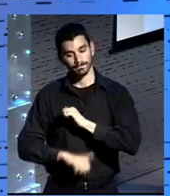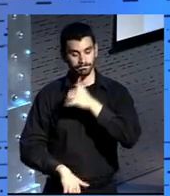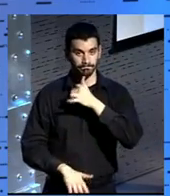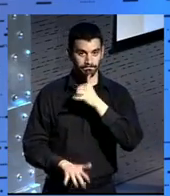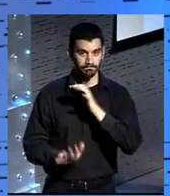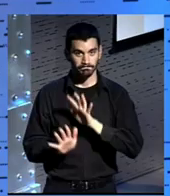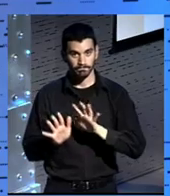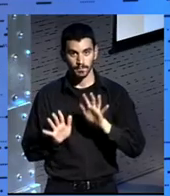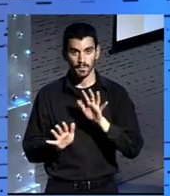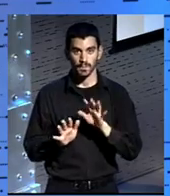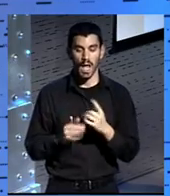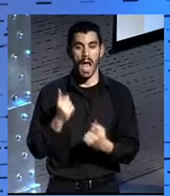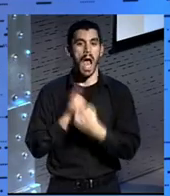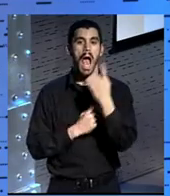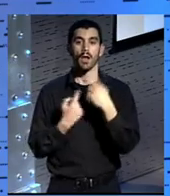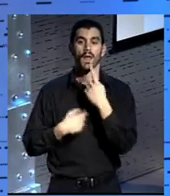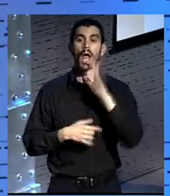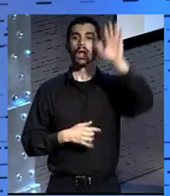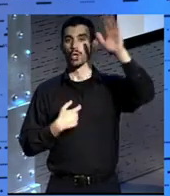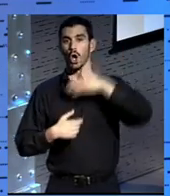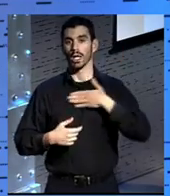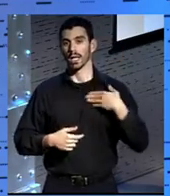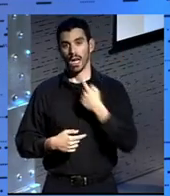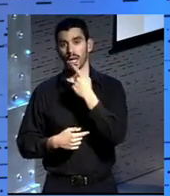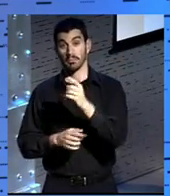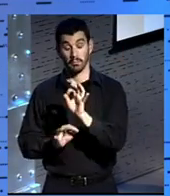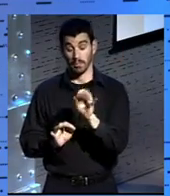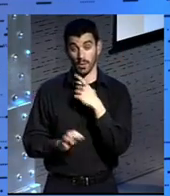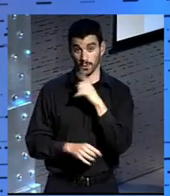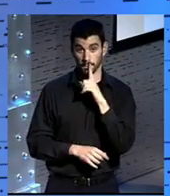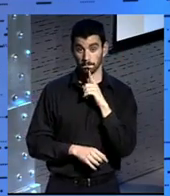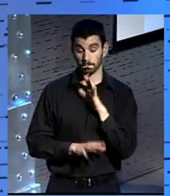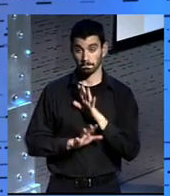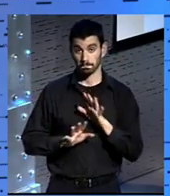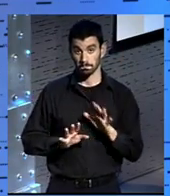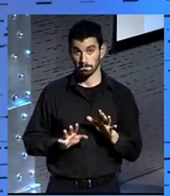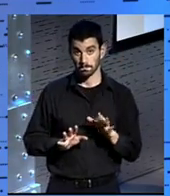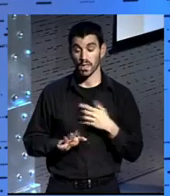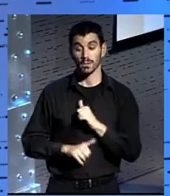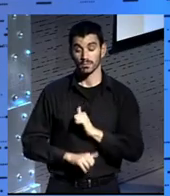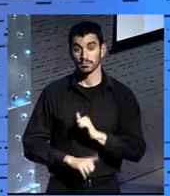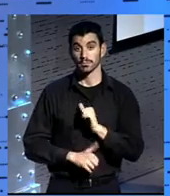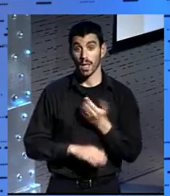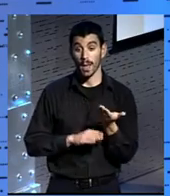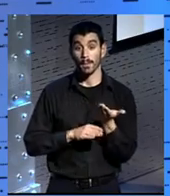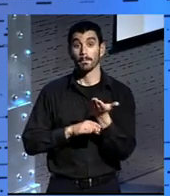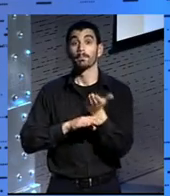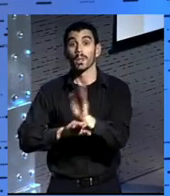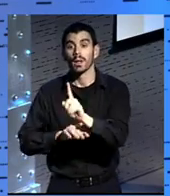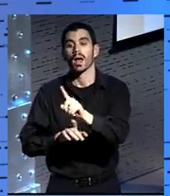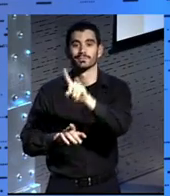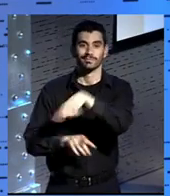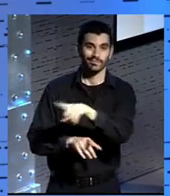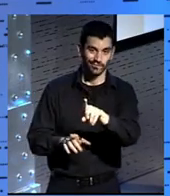convenientes. No se manifiestan muy claramente a favor de modificaciones, sino que esperan que las proposiciones las hagamos nosotros, que para